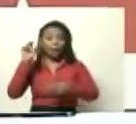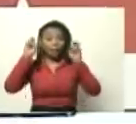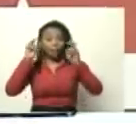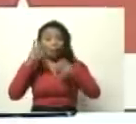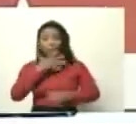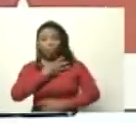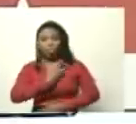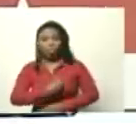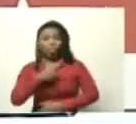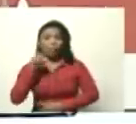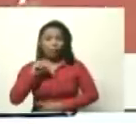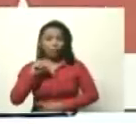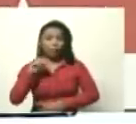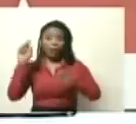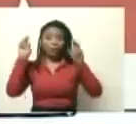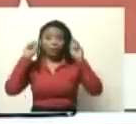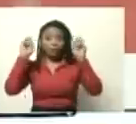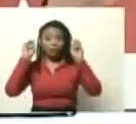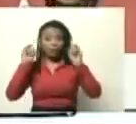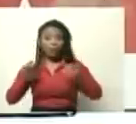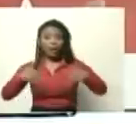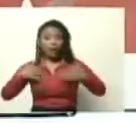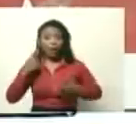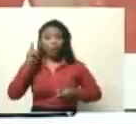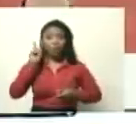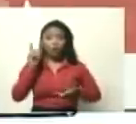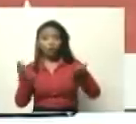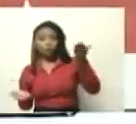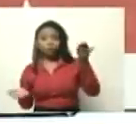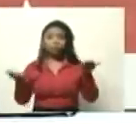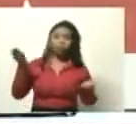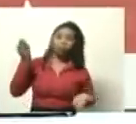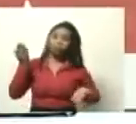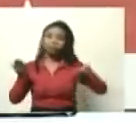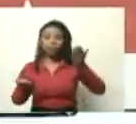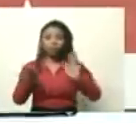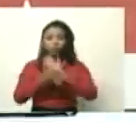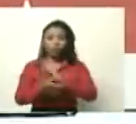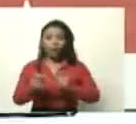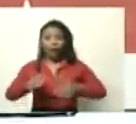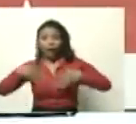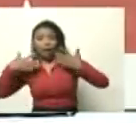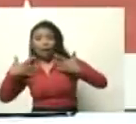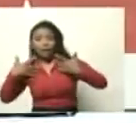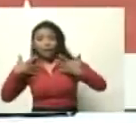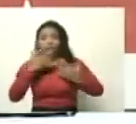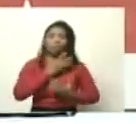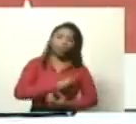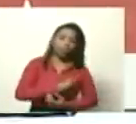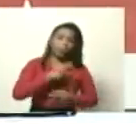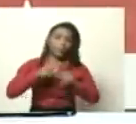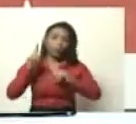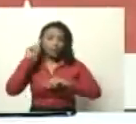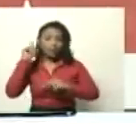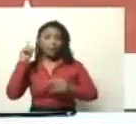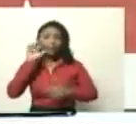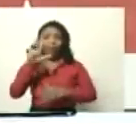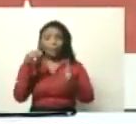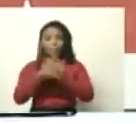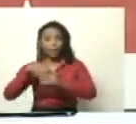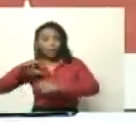tenemos también motivos de alegría. Así es la vida, ¿eh? Una balanza. Miguel Cabrera, 3.000 hits y los que faltan.